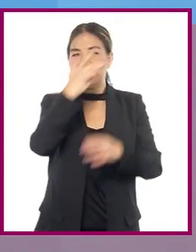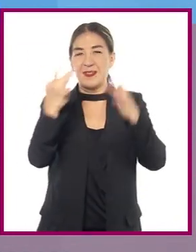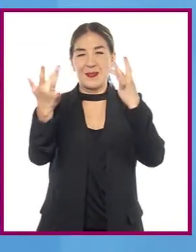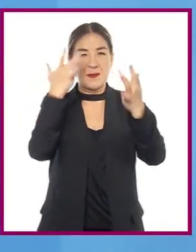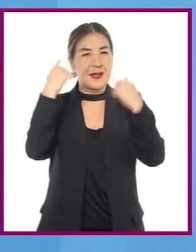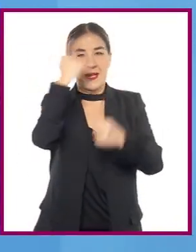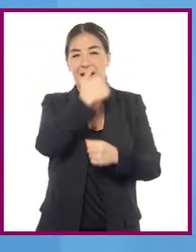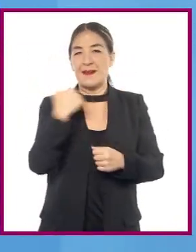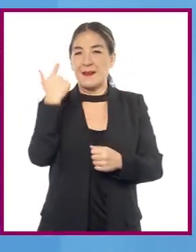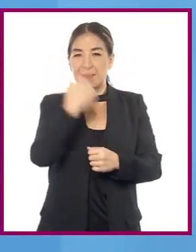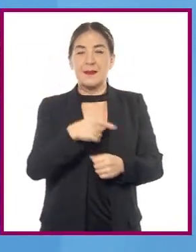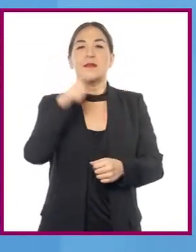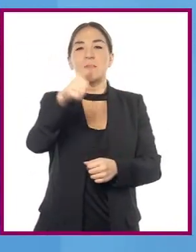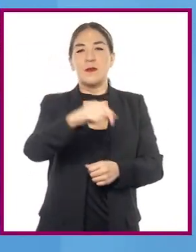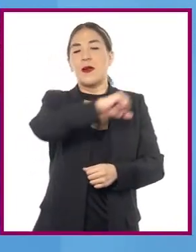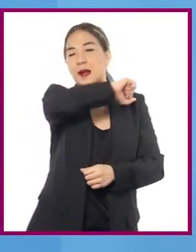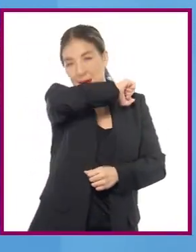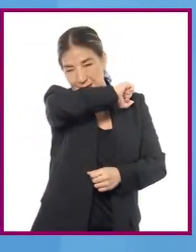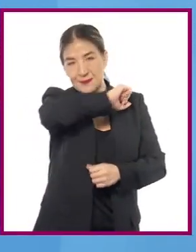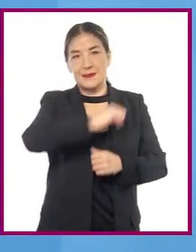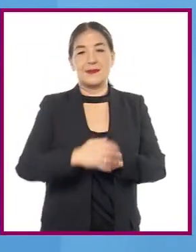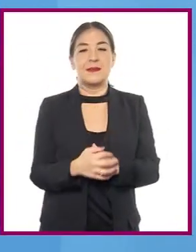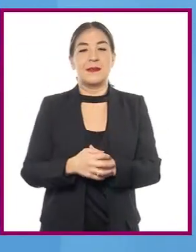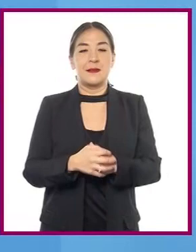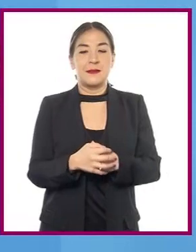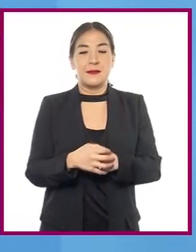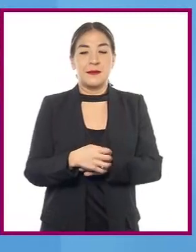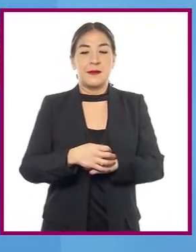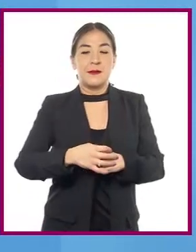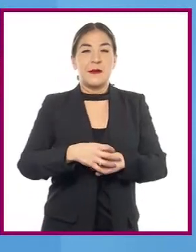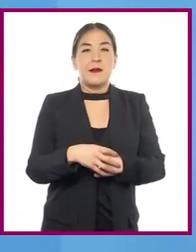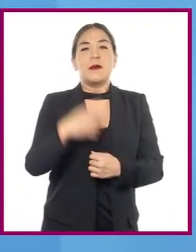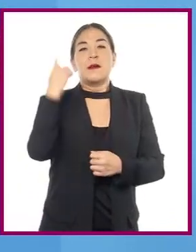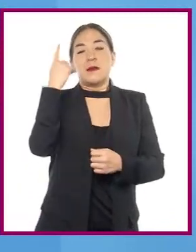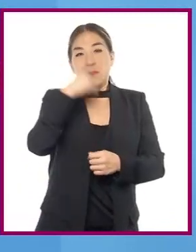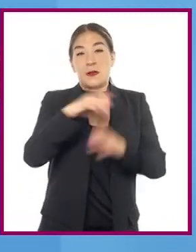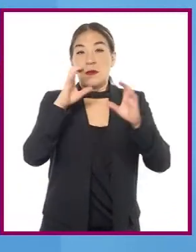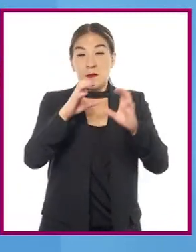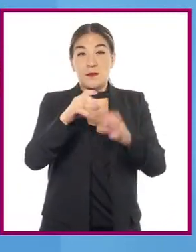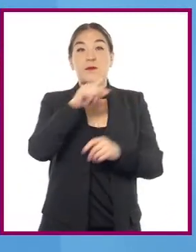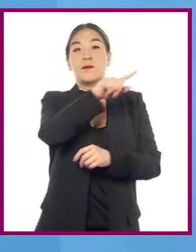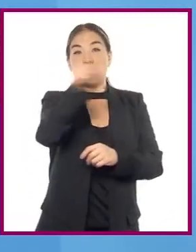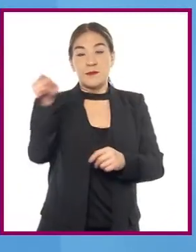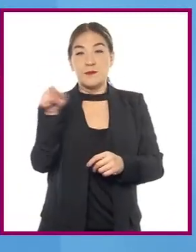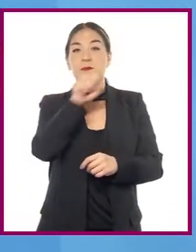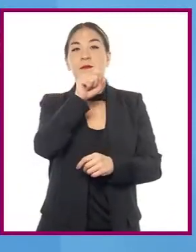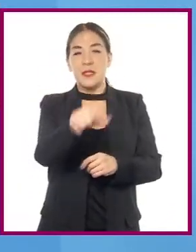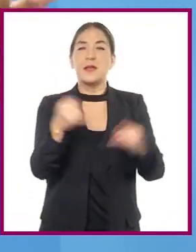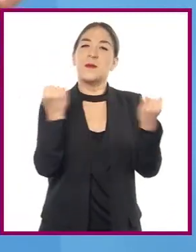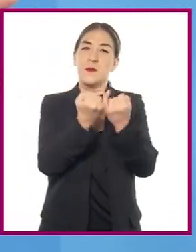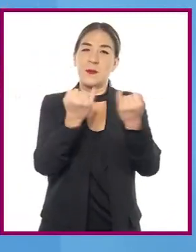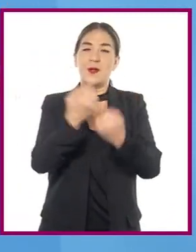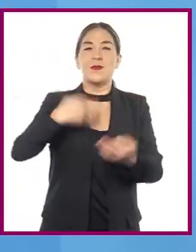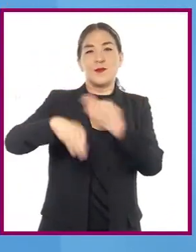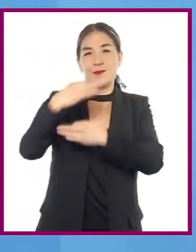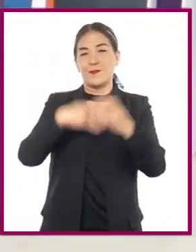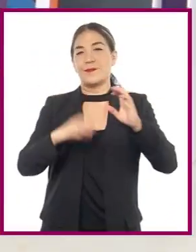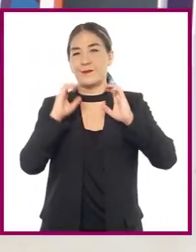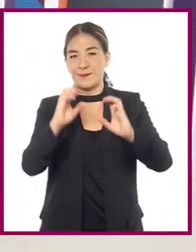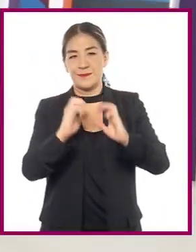y realizar el estornudo de etiqueta. Ya que, al cuidarnos nosotros mismos, cuidamos a